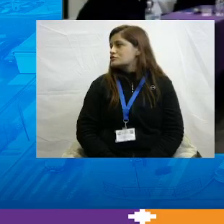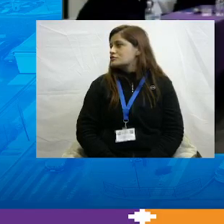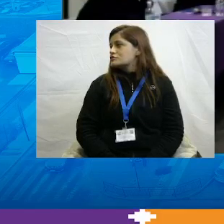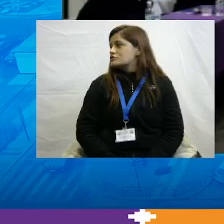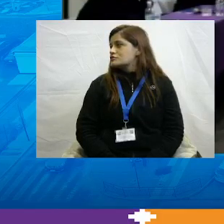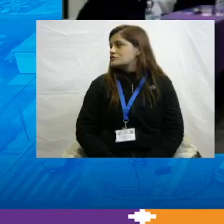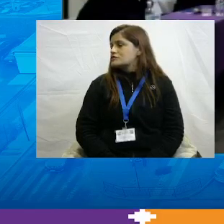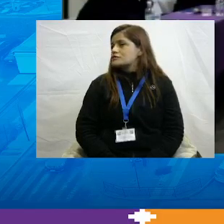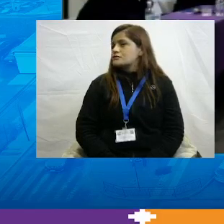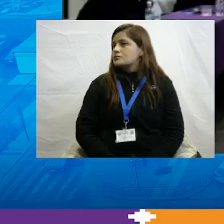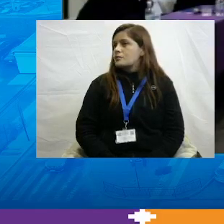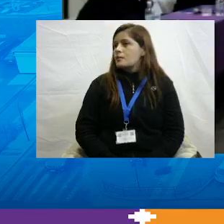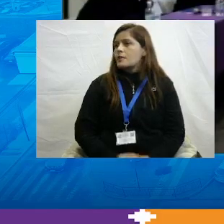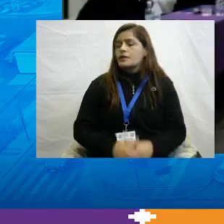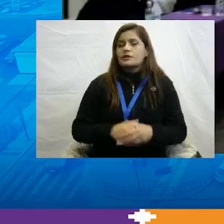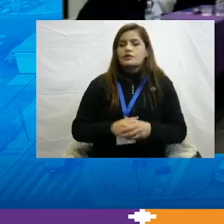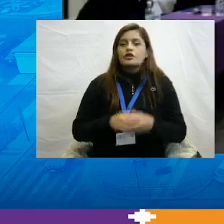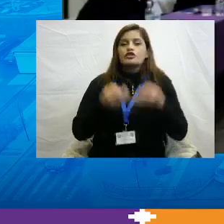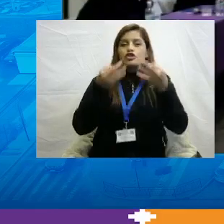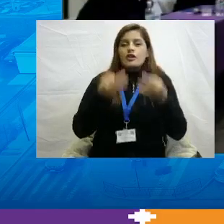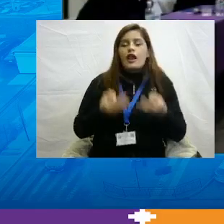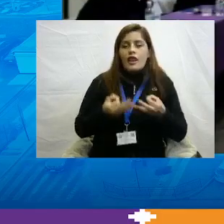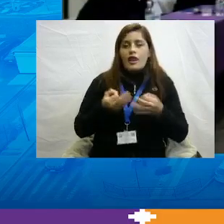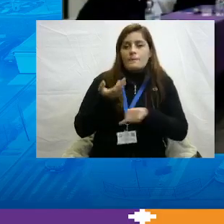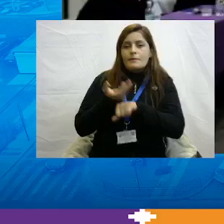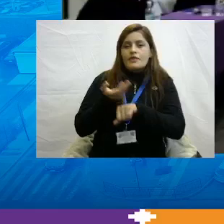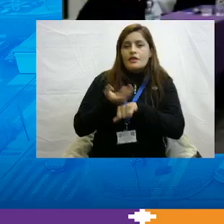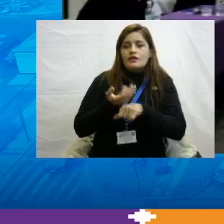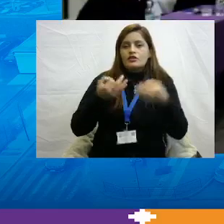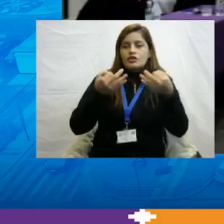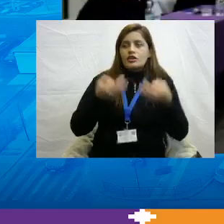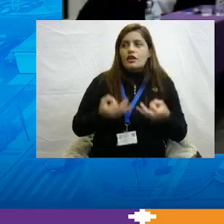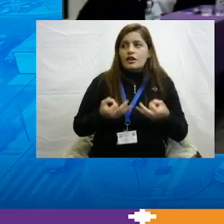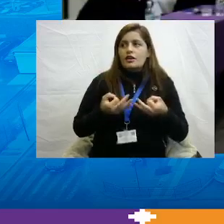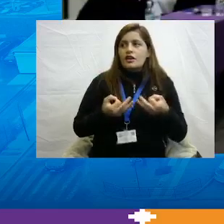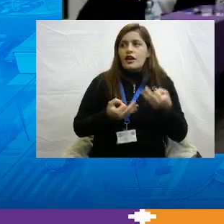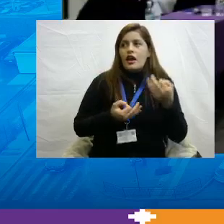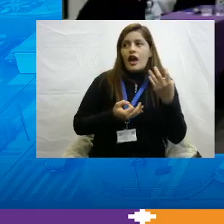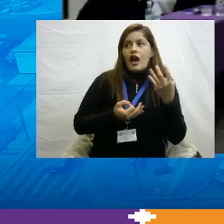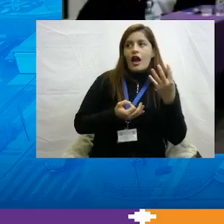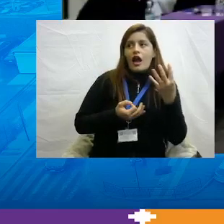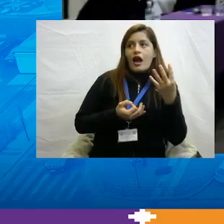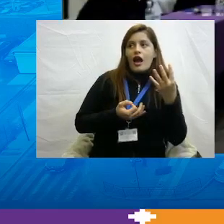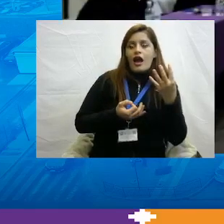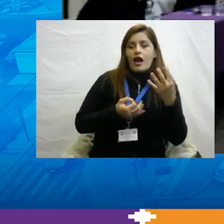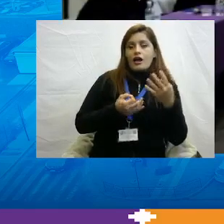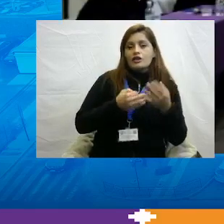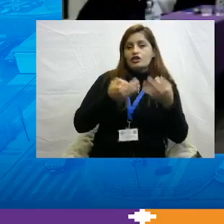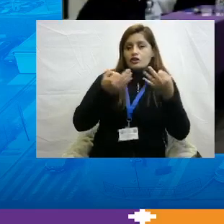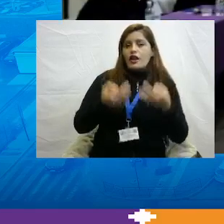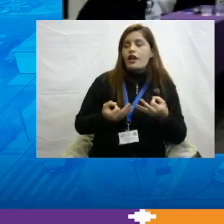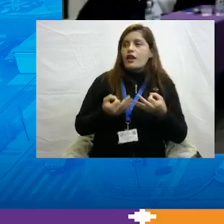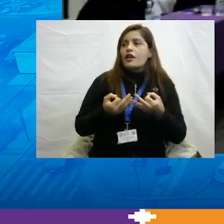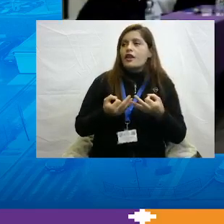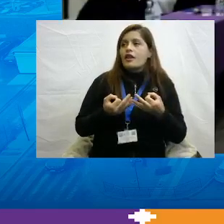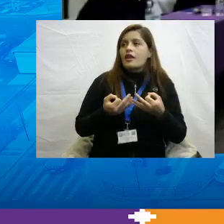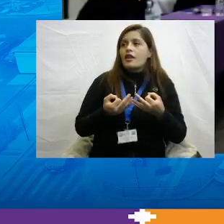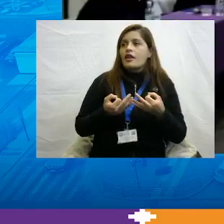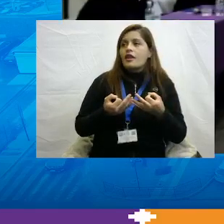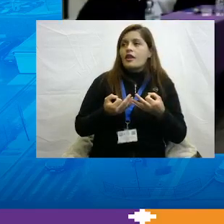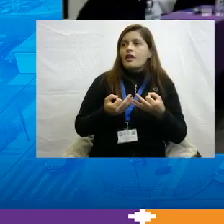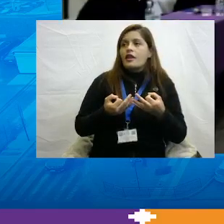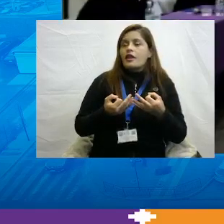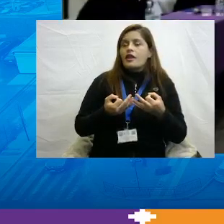la remuneración total desde el año o desde la fecha del 14 de abril del año 21. Y además